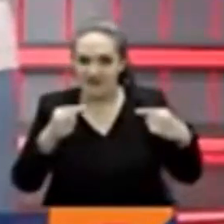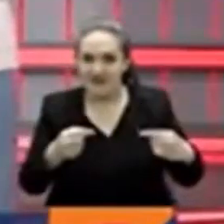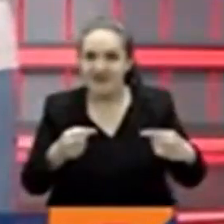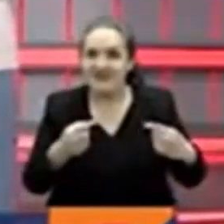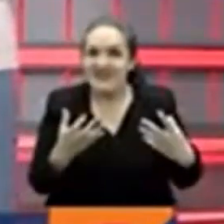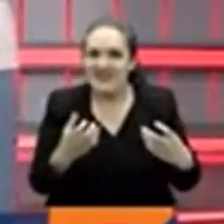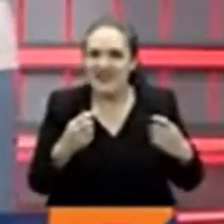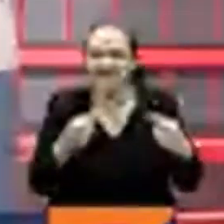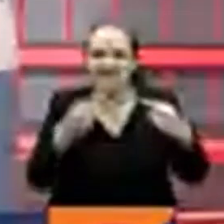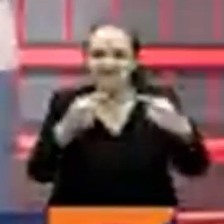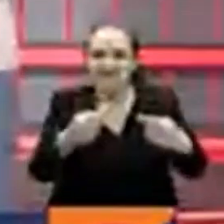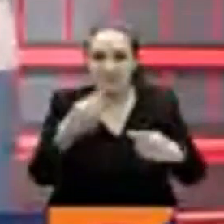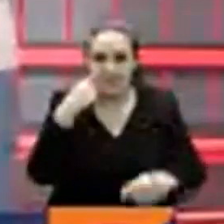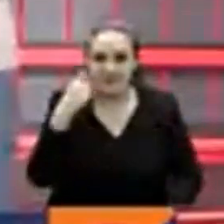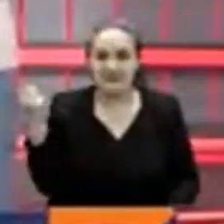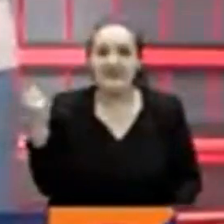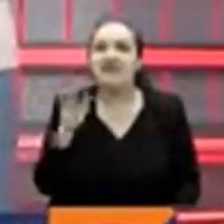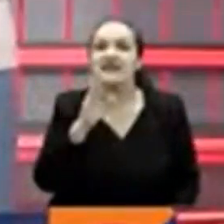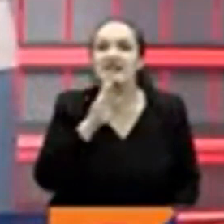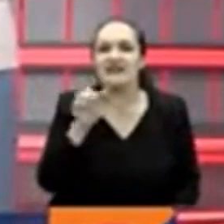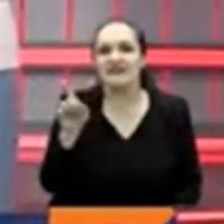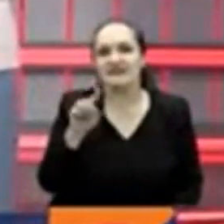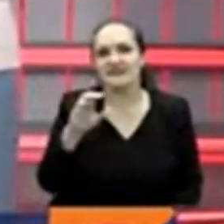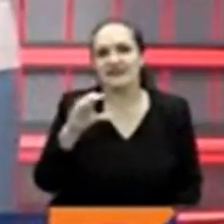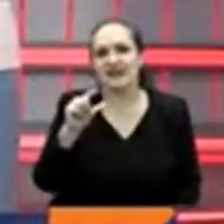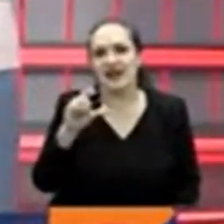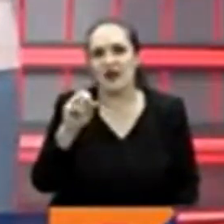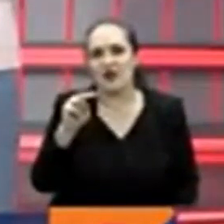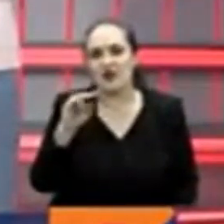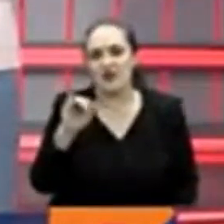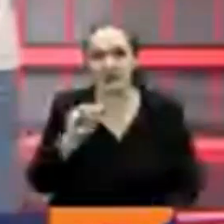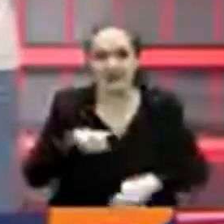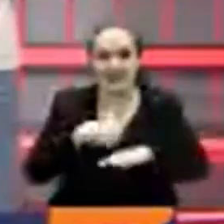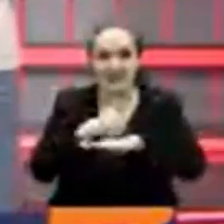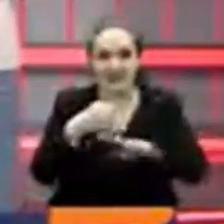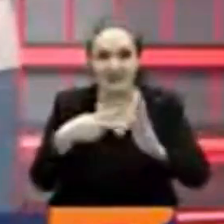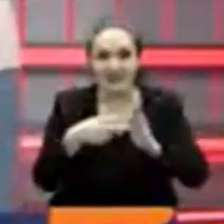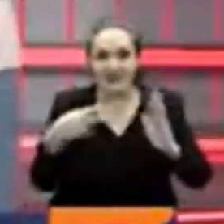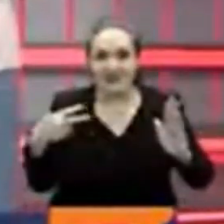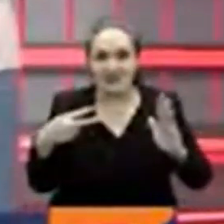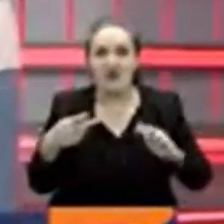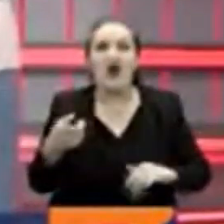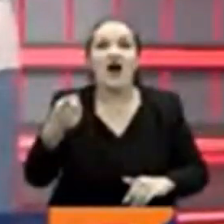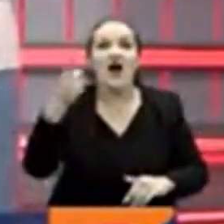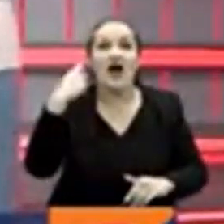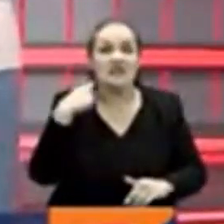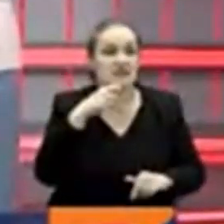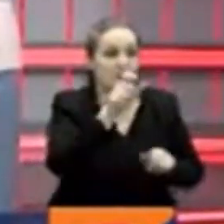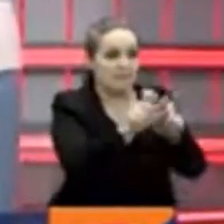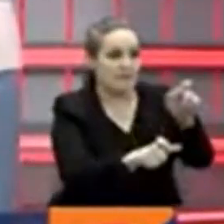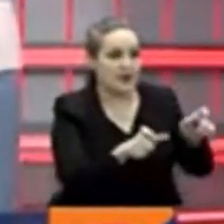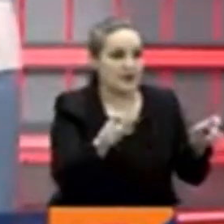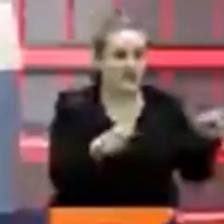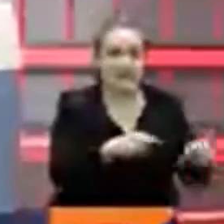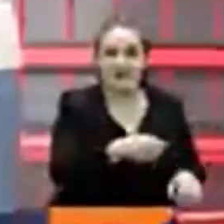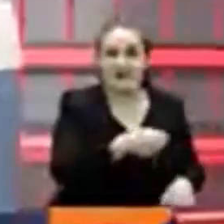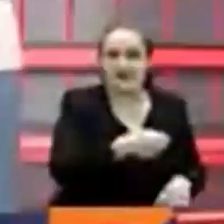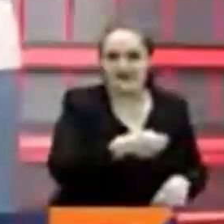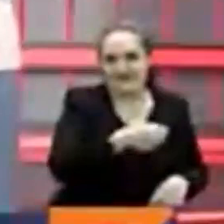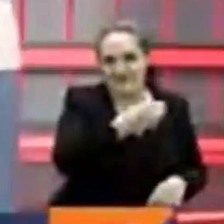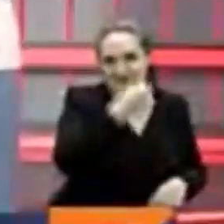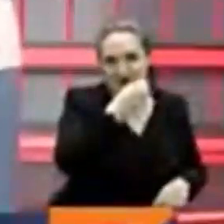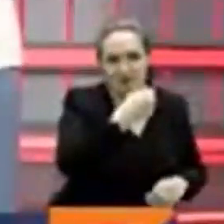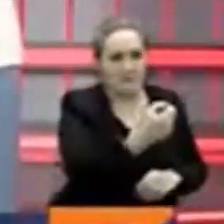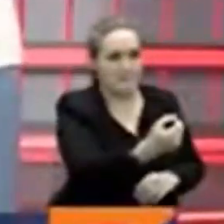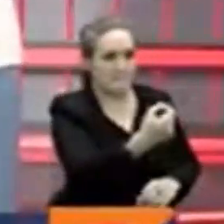pues la jugada es de Lionel Scaloni, que fue básicamente a discutir con la prensa argentina en Qatar. Le preguntaron por el estado de salud de Rodrigo de Paul y